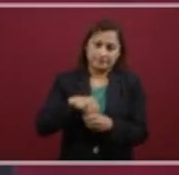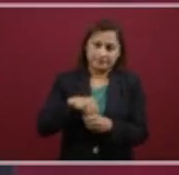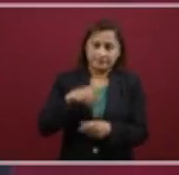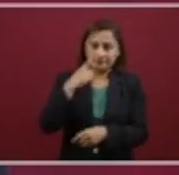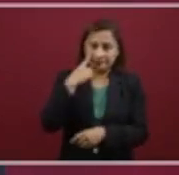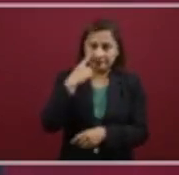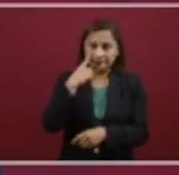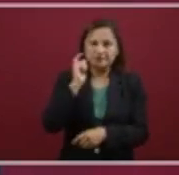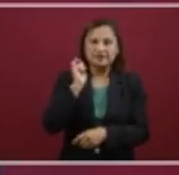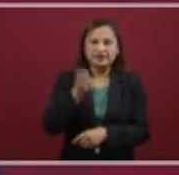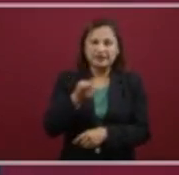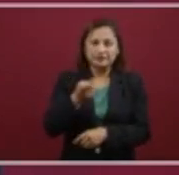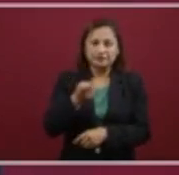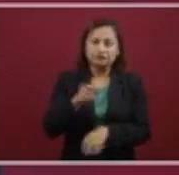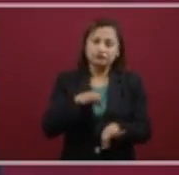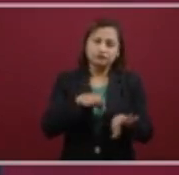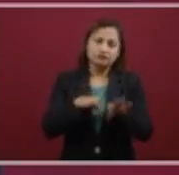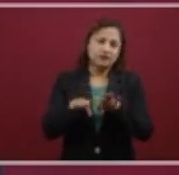trabajar,